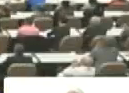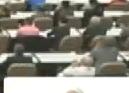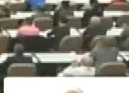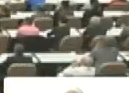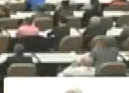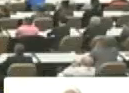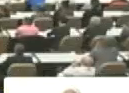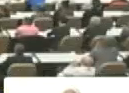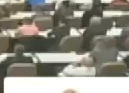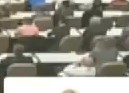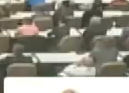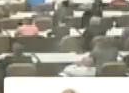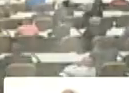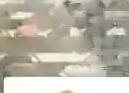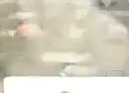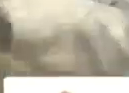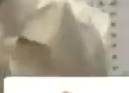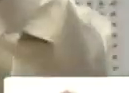Luego de soportar